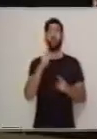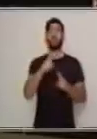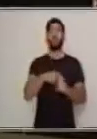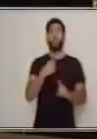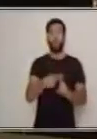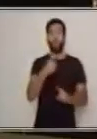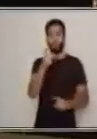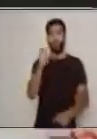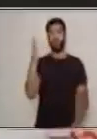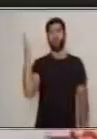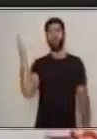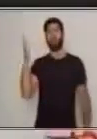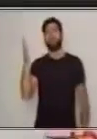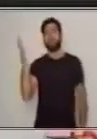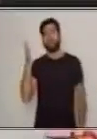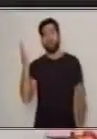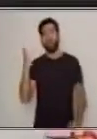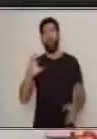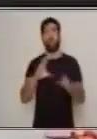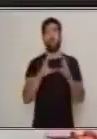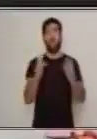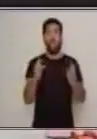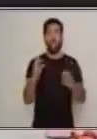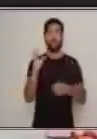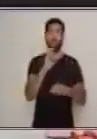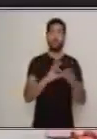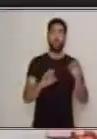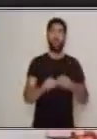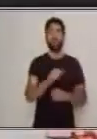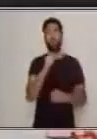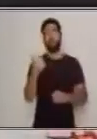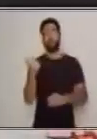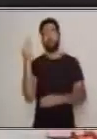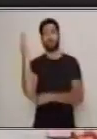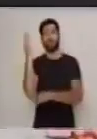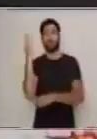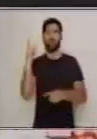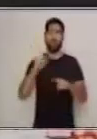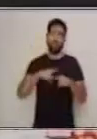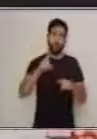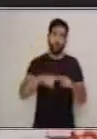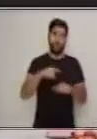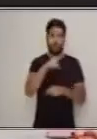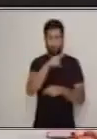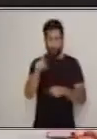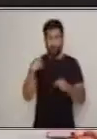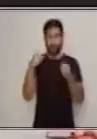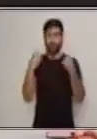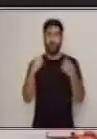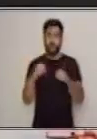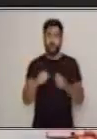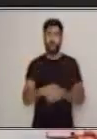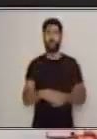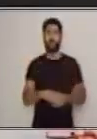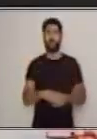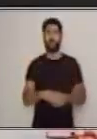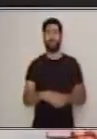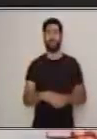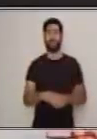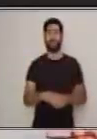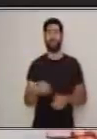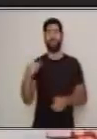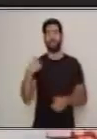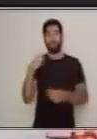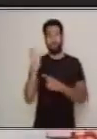de clase o en alguna otra exposición que tú realices. Te vamos a dejar aquí